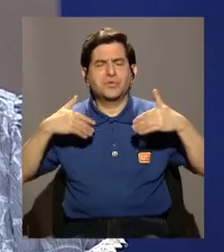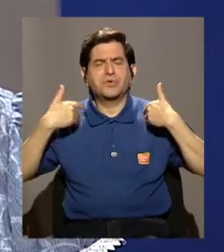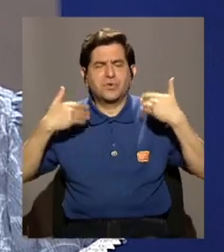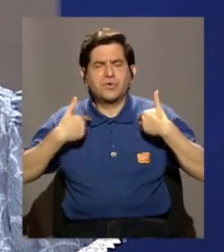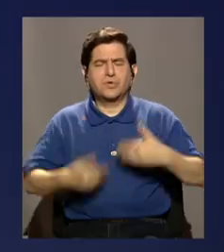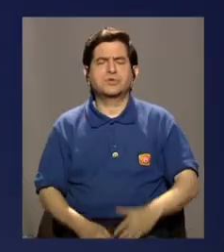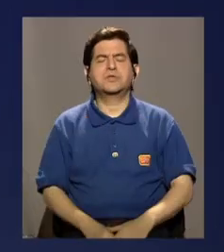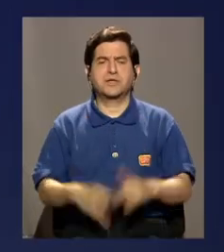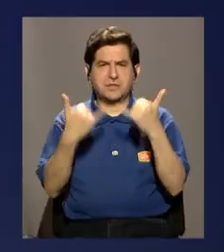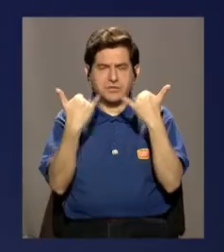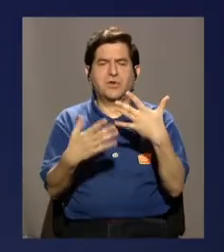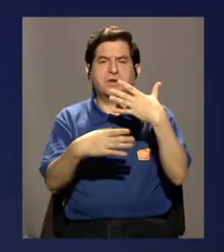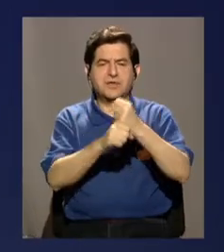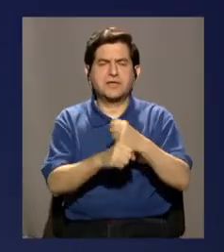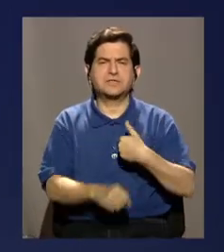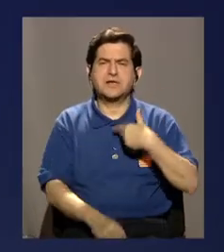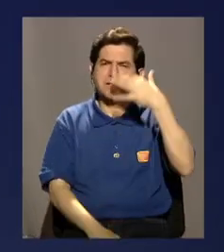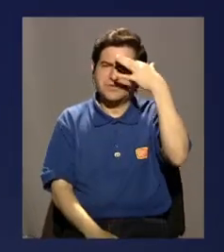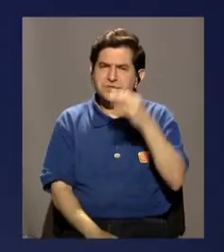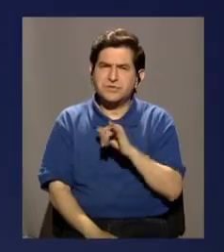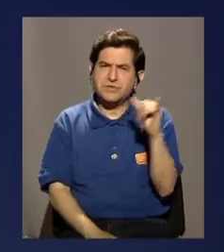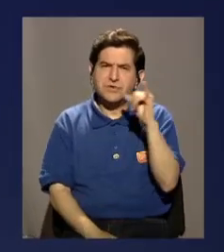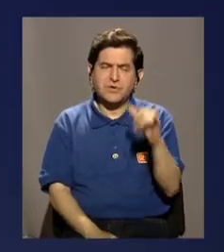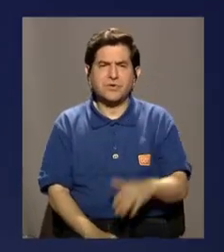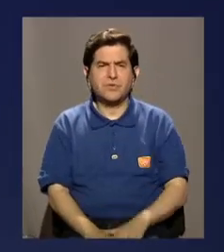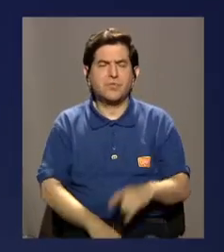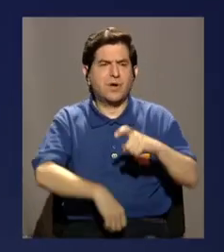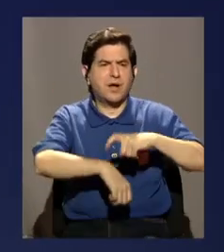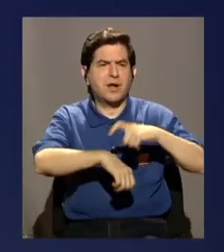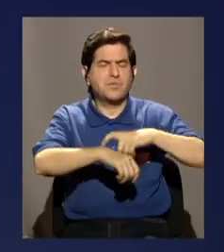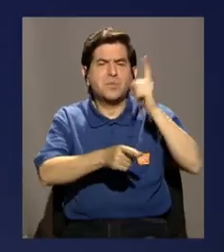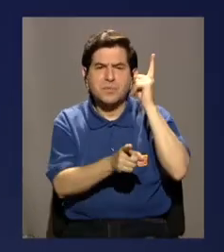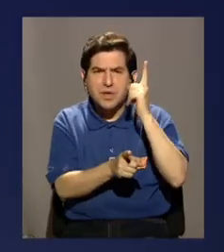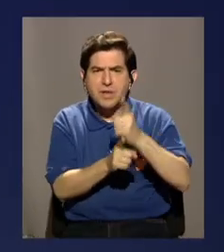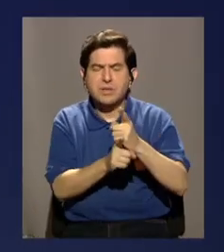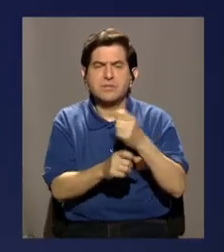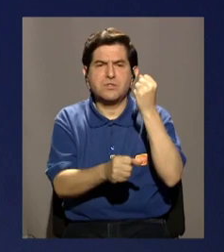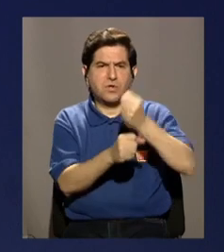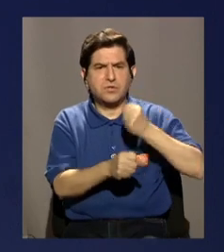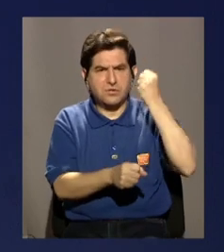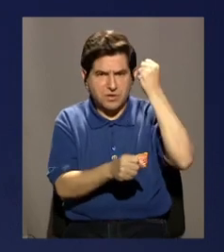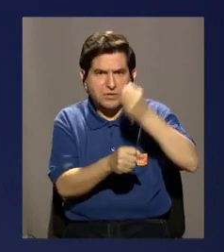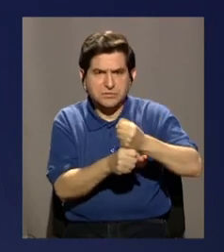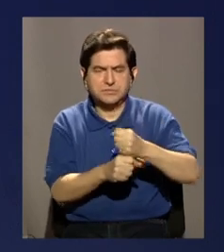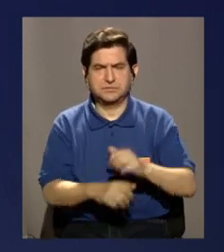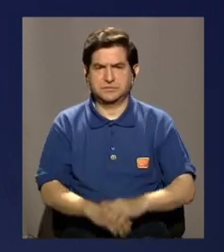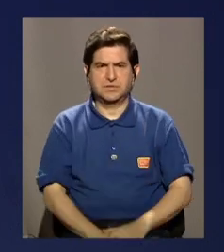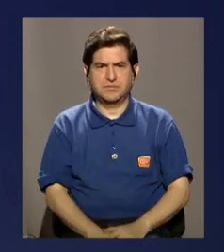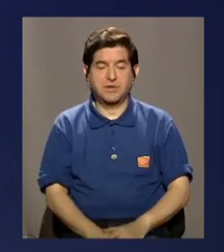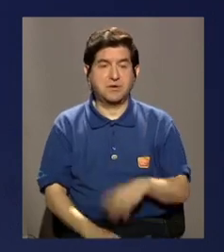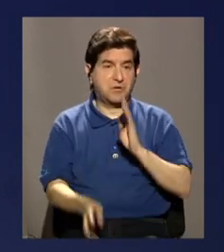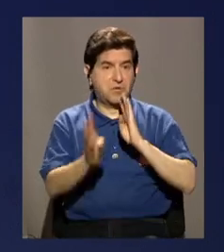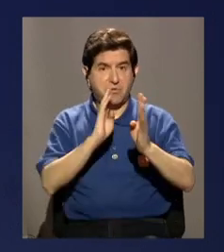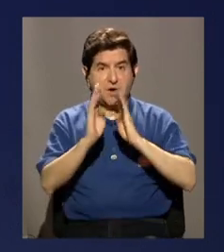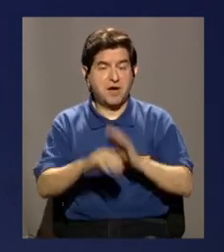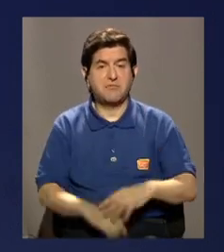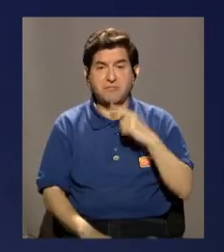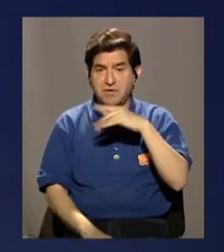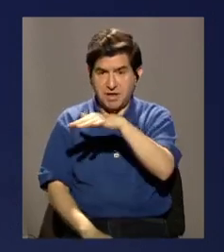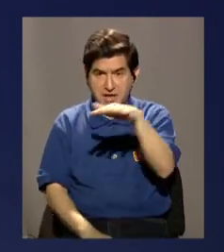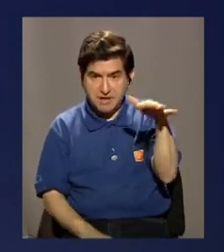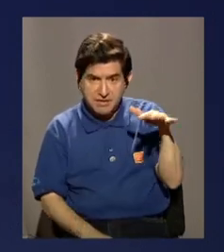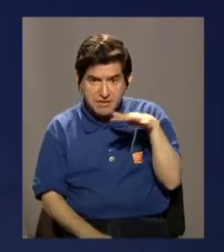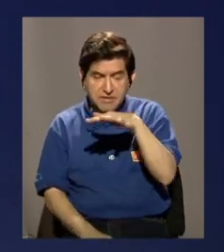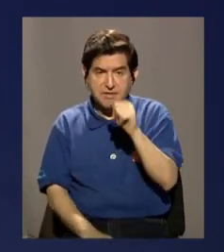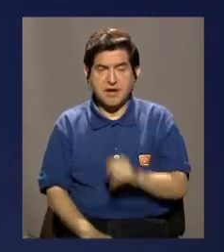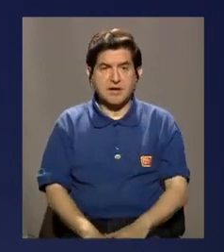en lo que también parece un momento muy oportuno de la obra en la que hablábamos de que